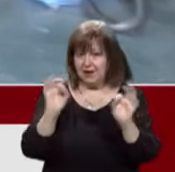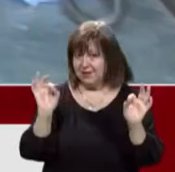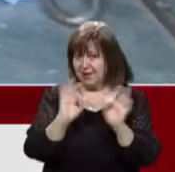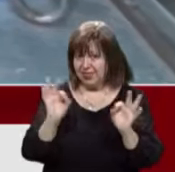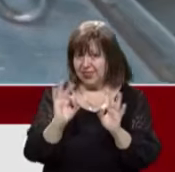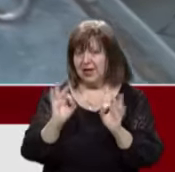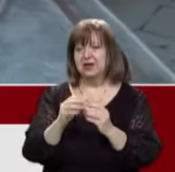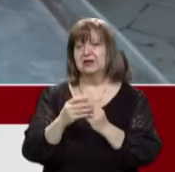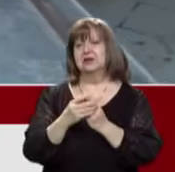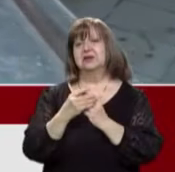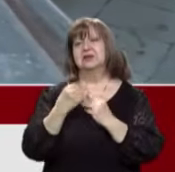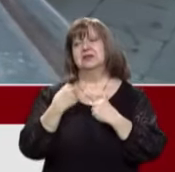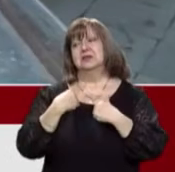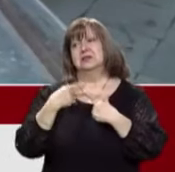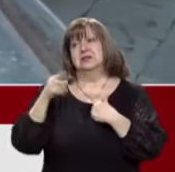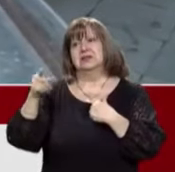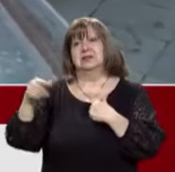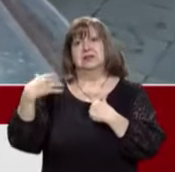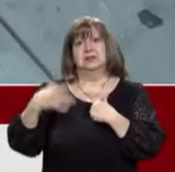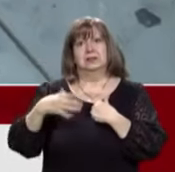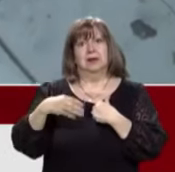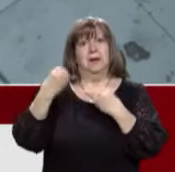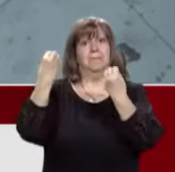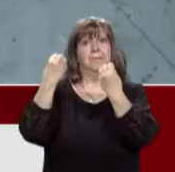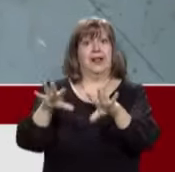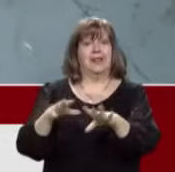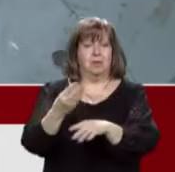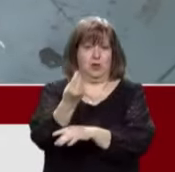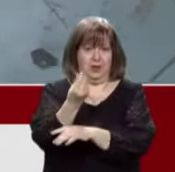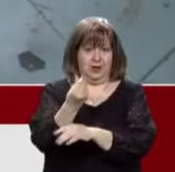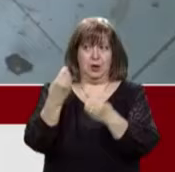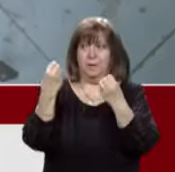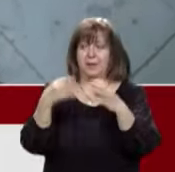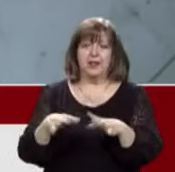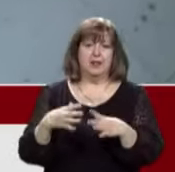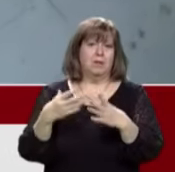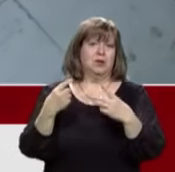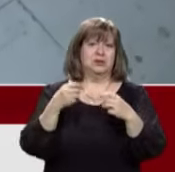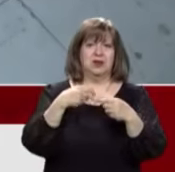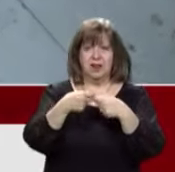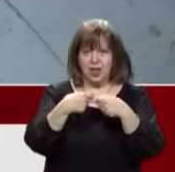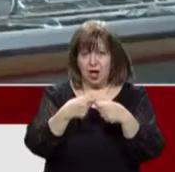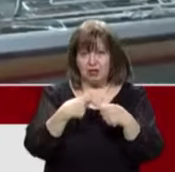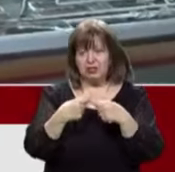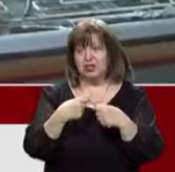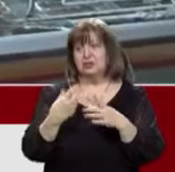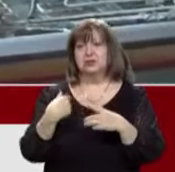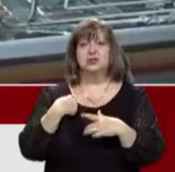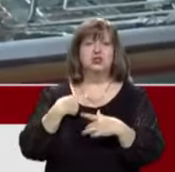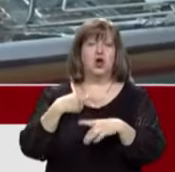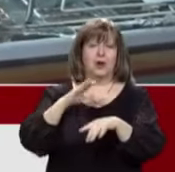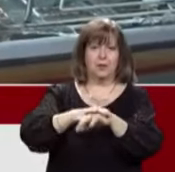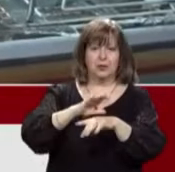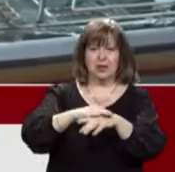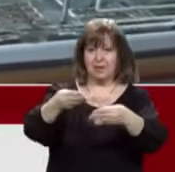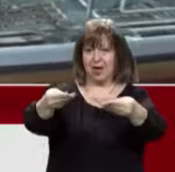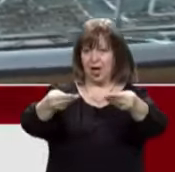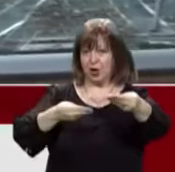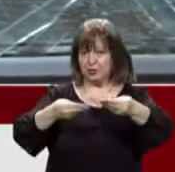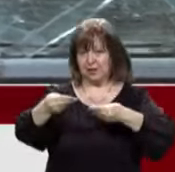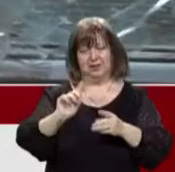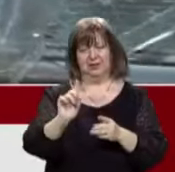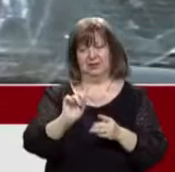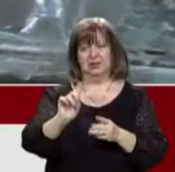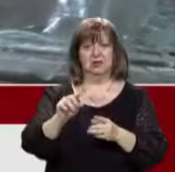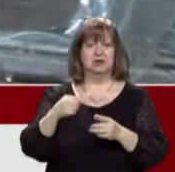No sé, yo no llevo la parte contable, pero imagínate que un día que no vendés ya es un montón. que se pierde, imagínate, no se puede ni siquiera salir